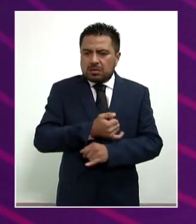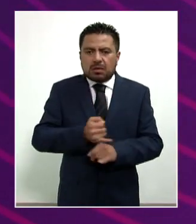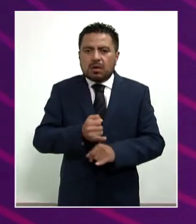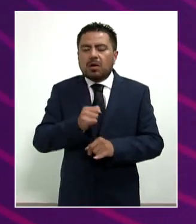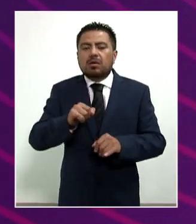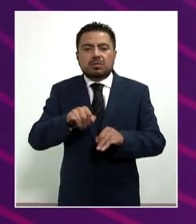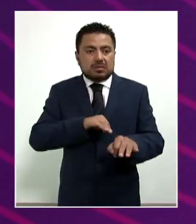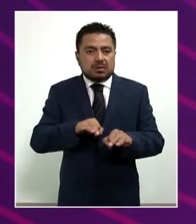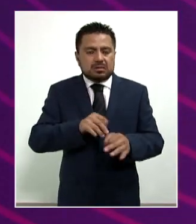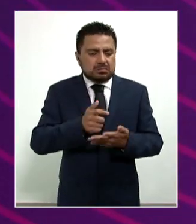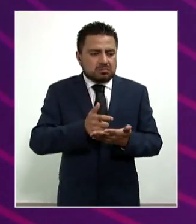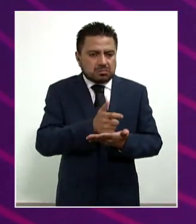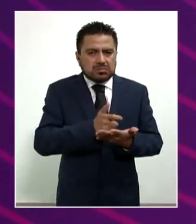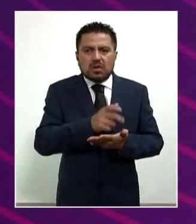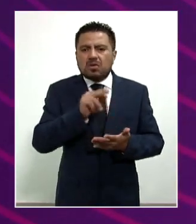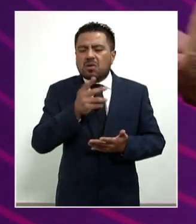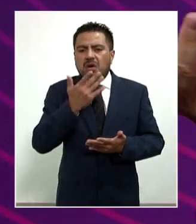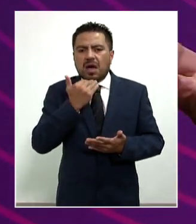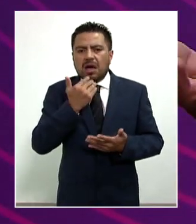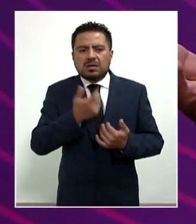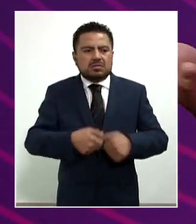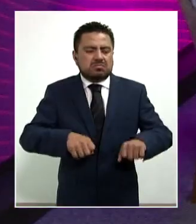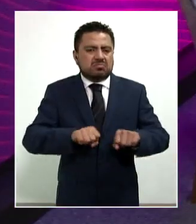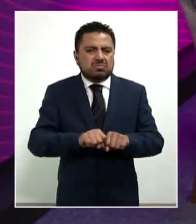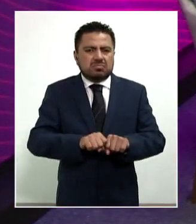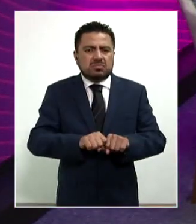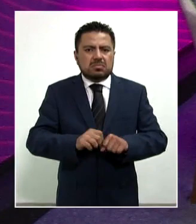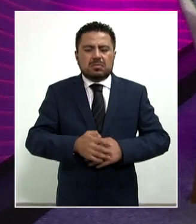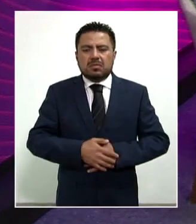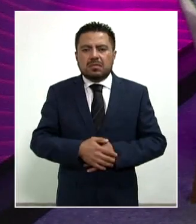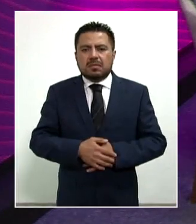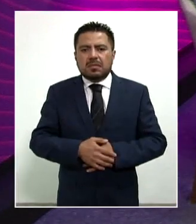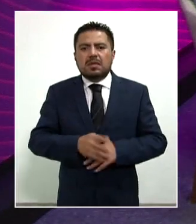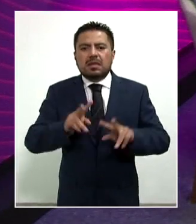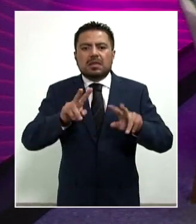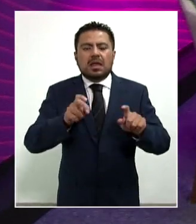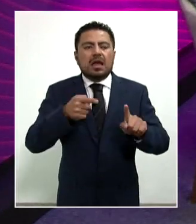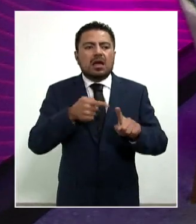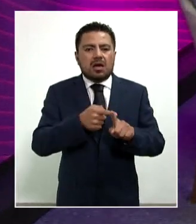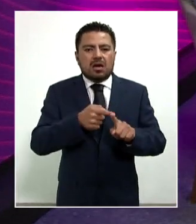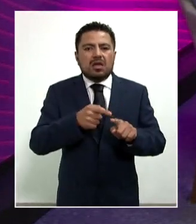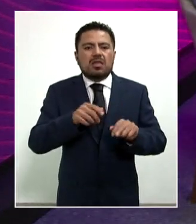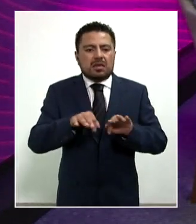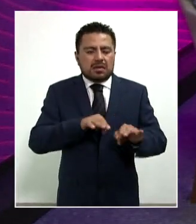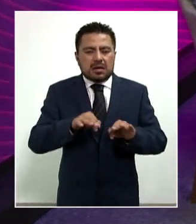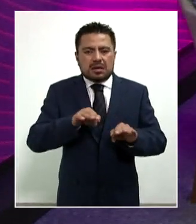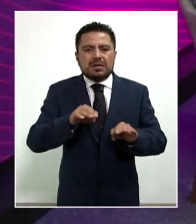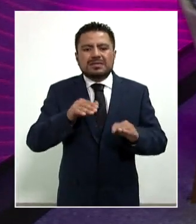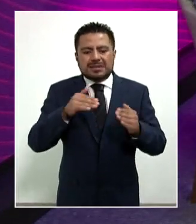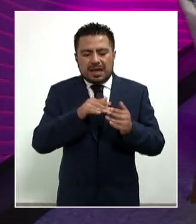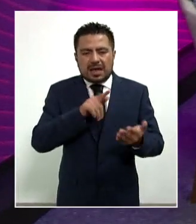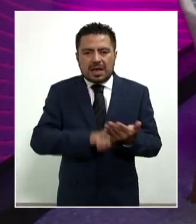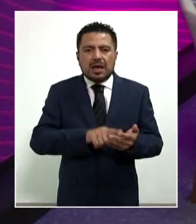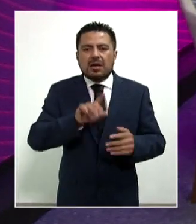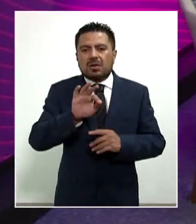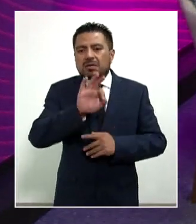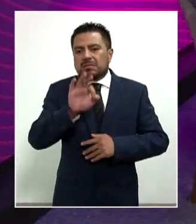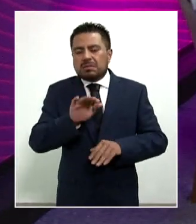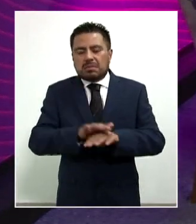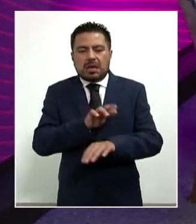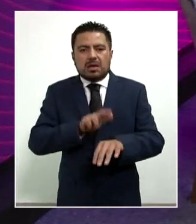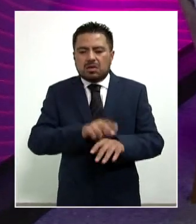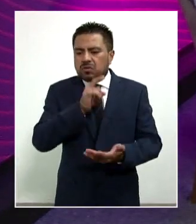empleo y salario, no tiene seguridad social, que es el tema de las trabajadoras del hogar, pero esto es mucho más grande, es el 40%, no es